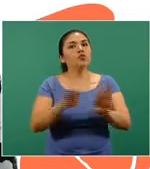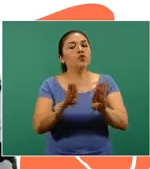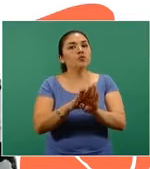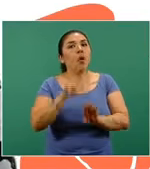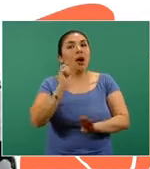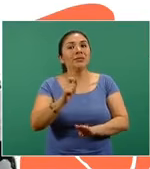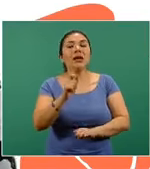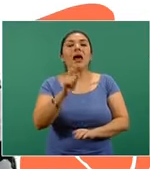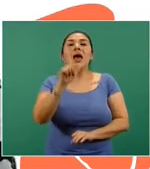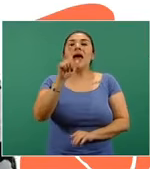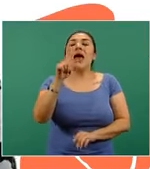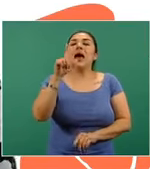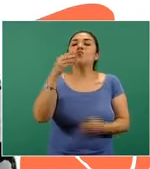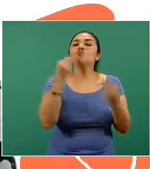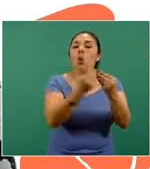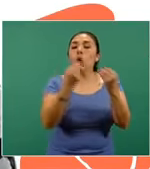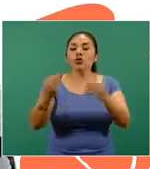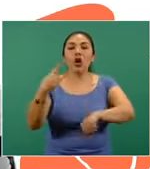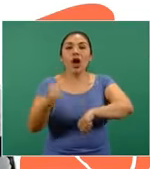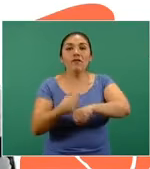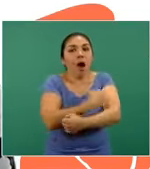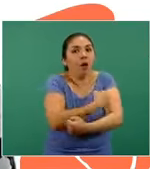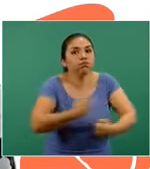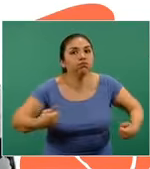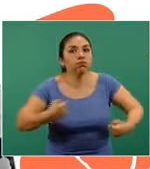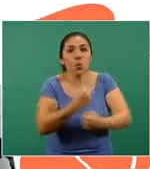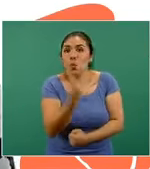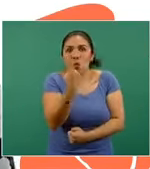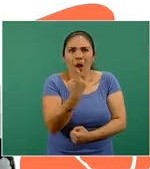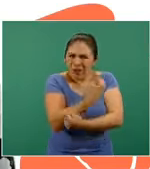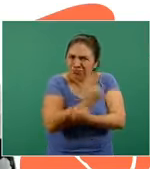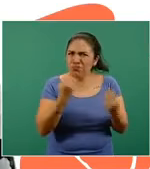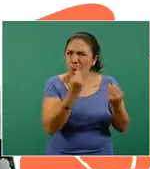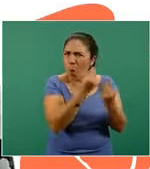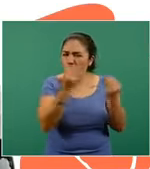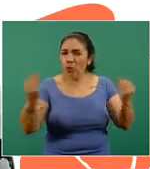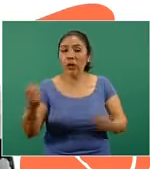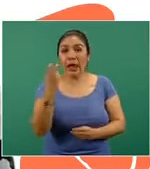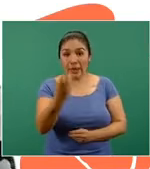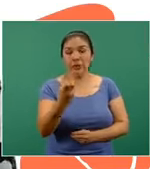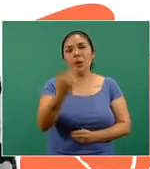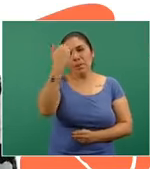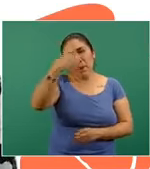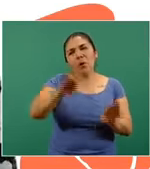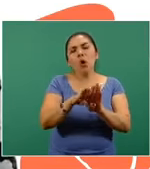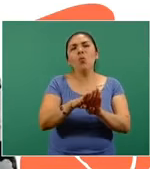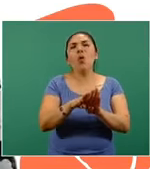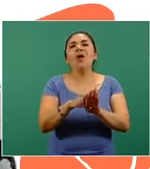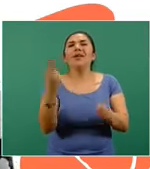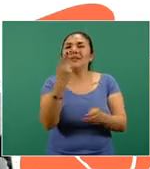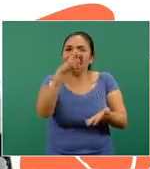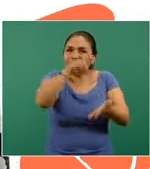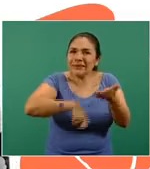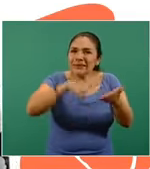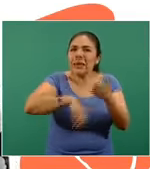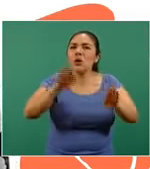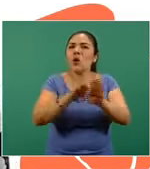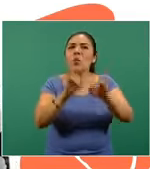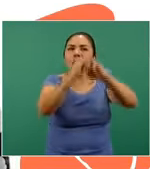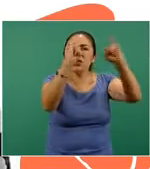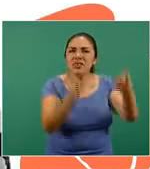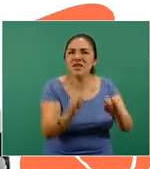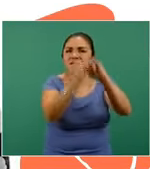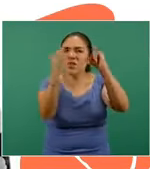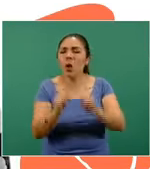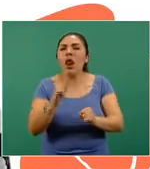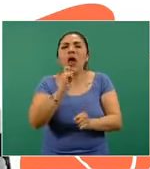las obesidades, en plural. Esto nos obliga a pensar en abordajes individualizados que se adecúen a las necesidades